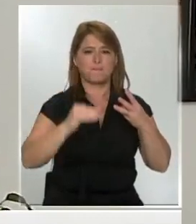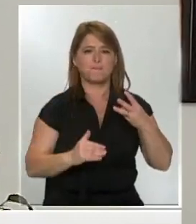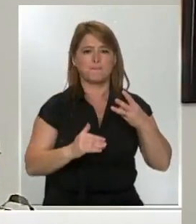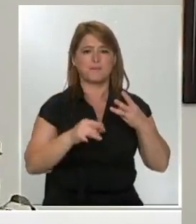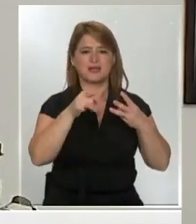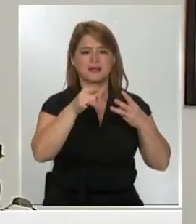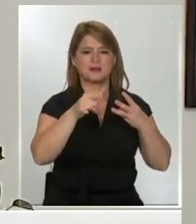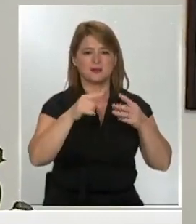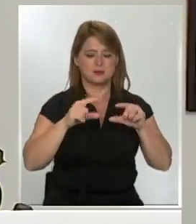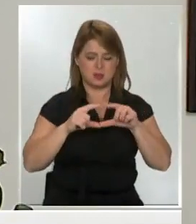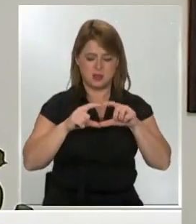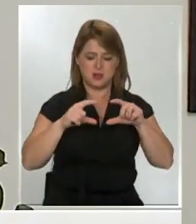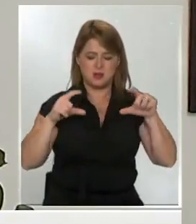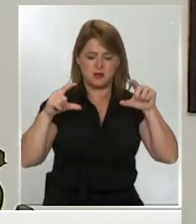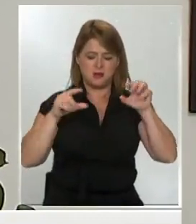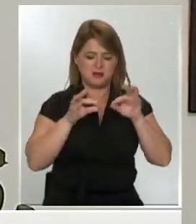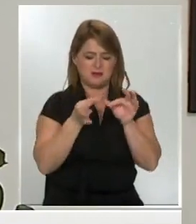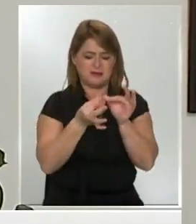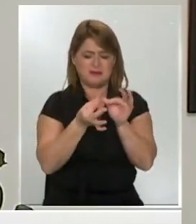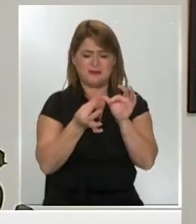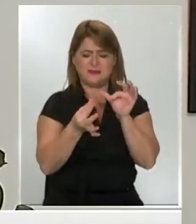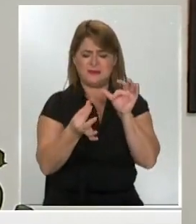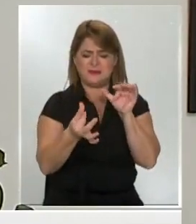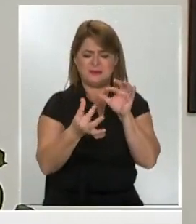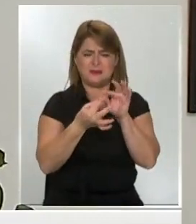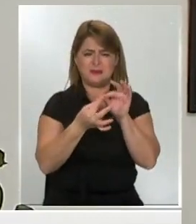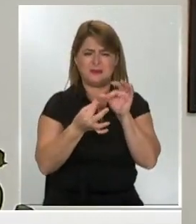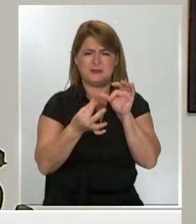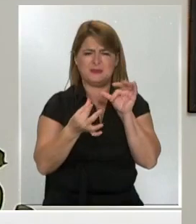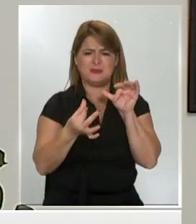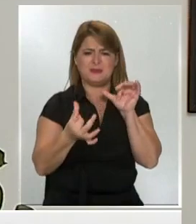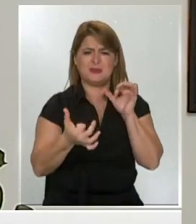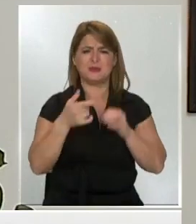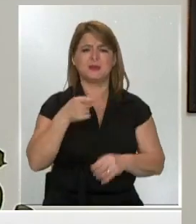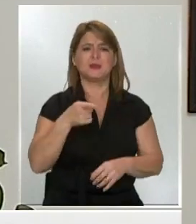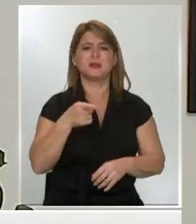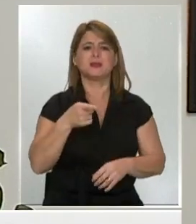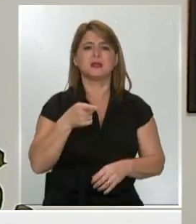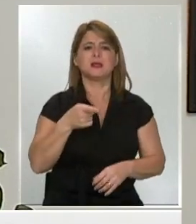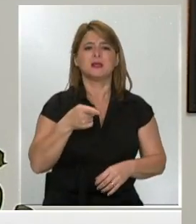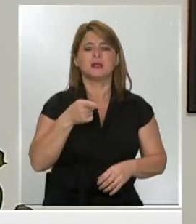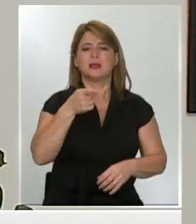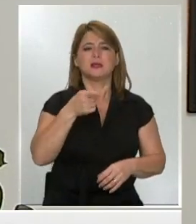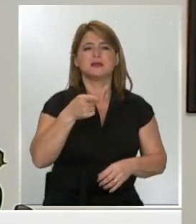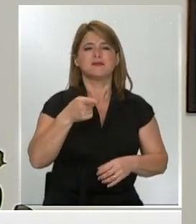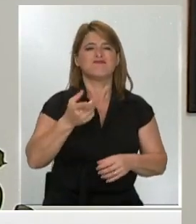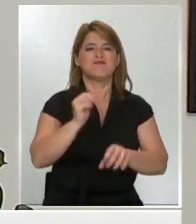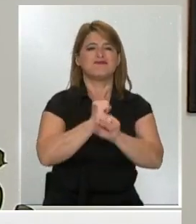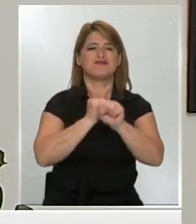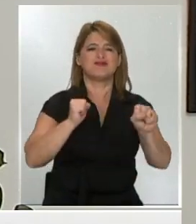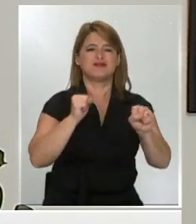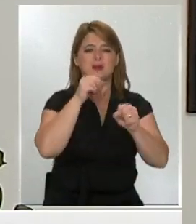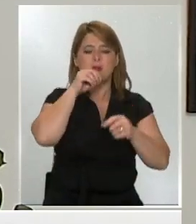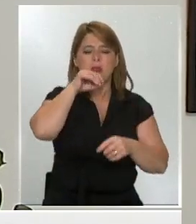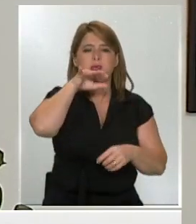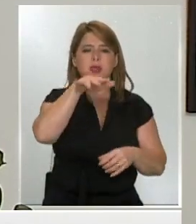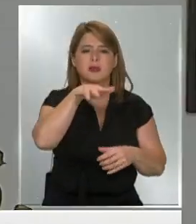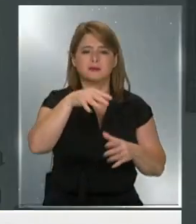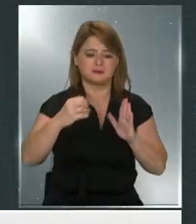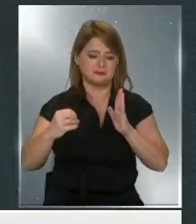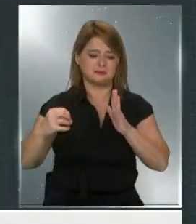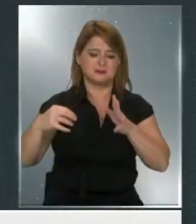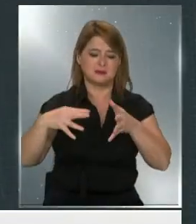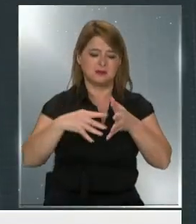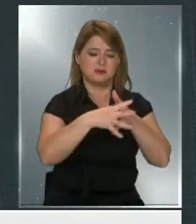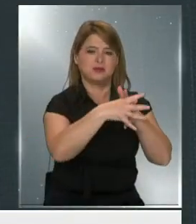10%, 5% de protección comparado con una N95. Por lo tanto, esta de acá en realidad es absolutamente